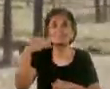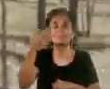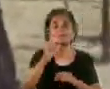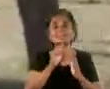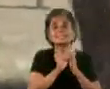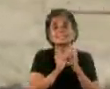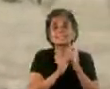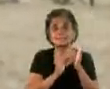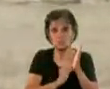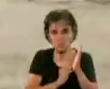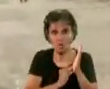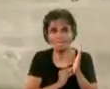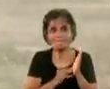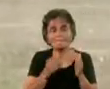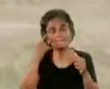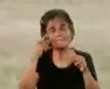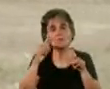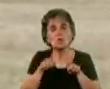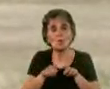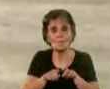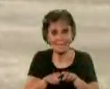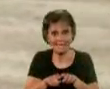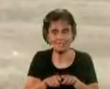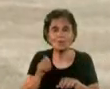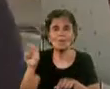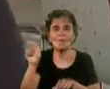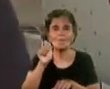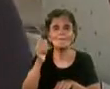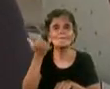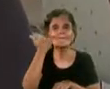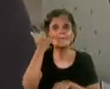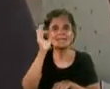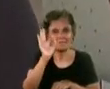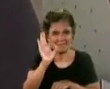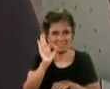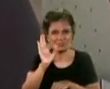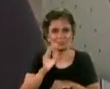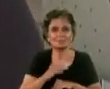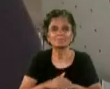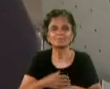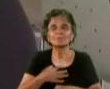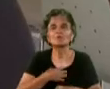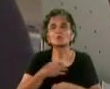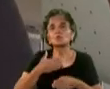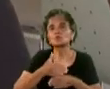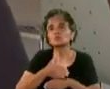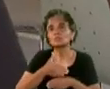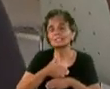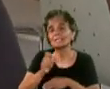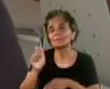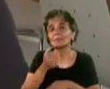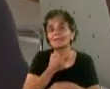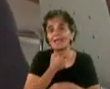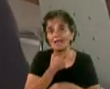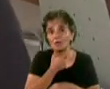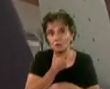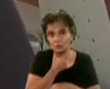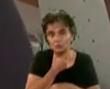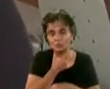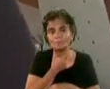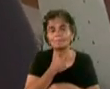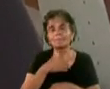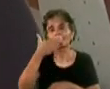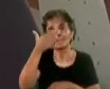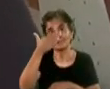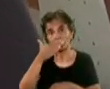de las carreras convenio con UNTREF, que van a ser en el mes de mayo, para empezar el curso de ingreso en agosto y, bueno, iniciar